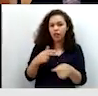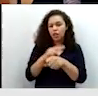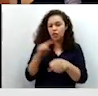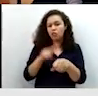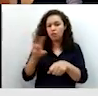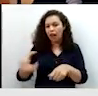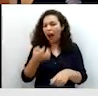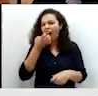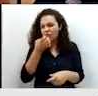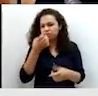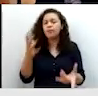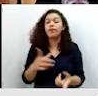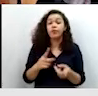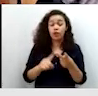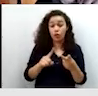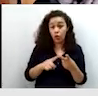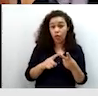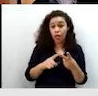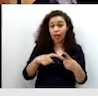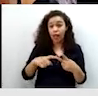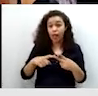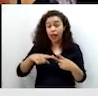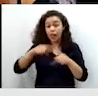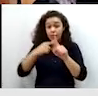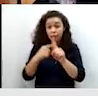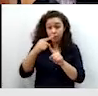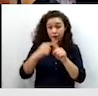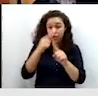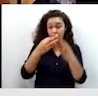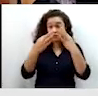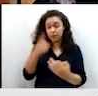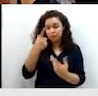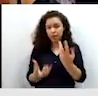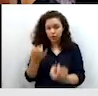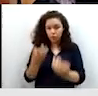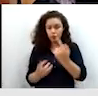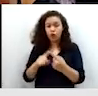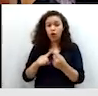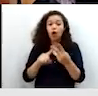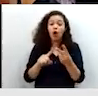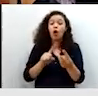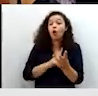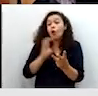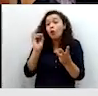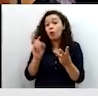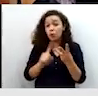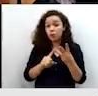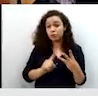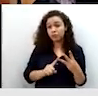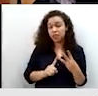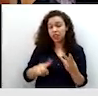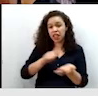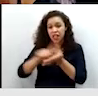dos, porque no se llegó a una temperatura ideal de cocción, o en su dado caso, porque estos alimentos no fueron